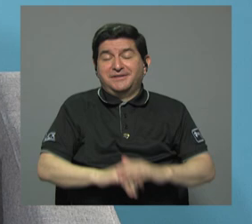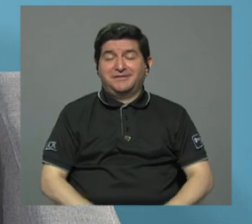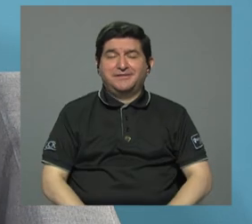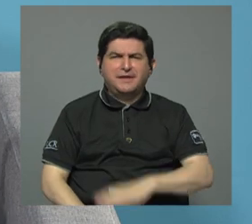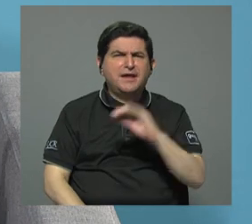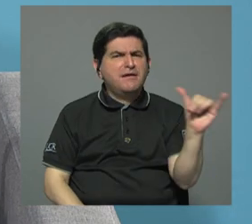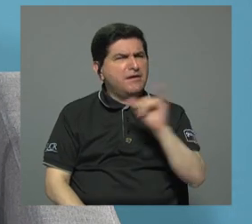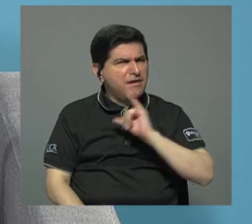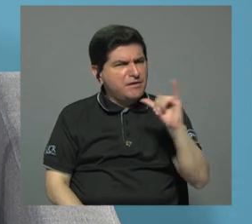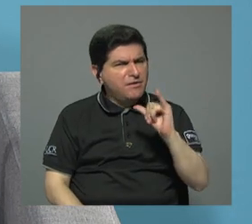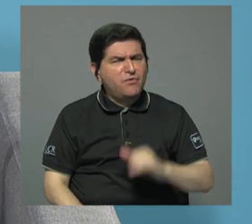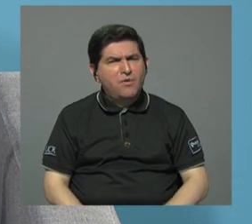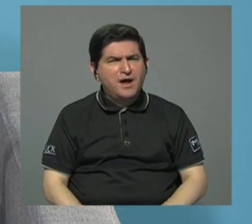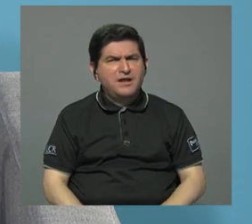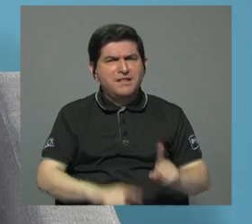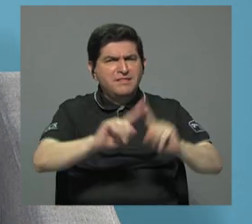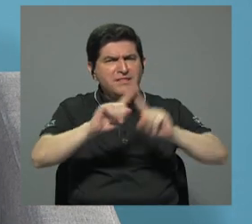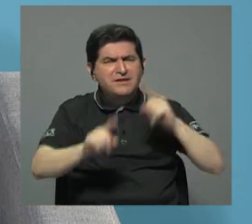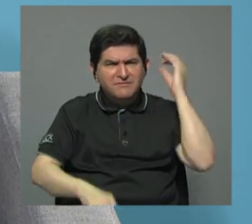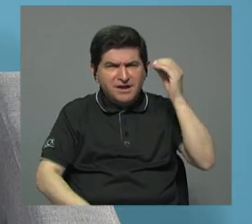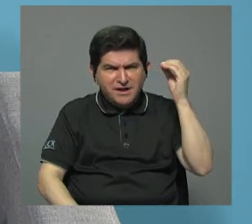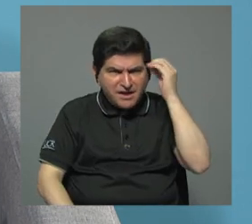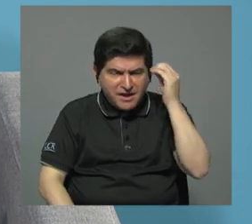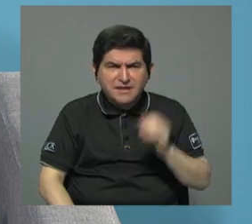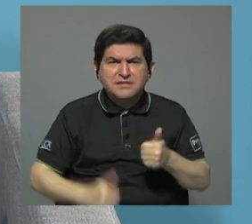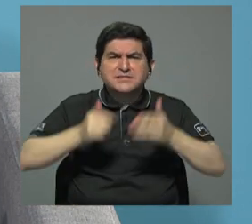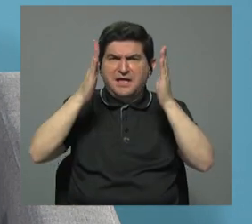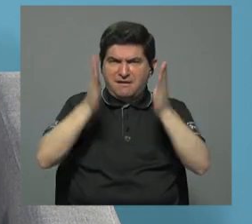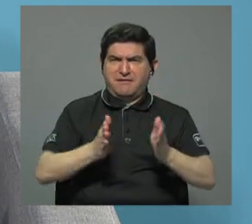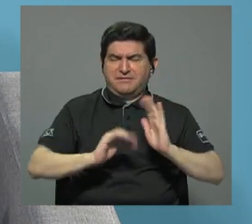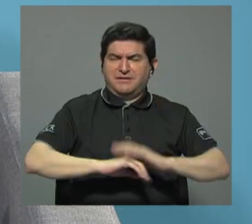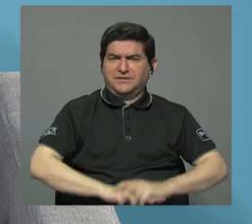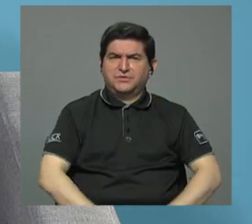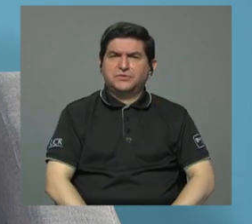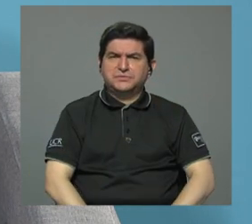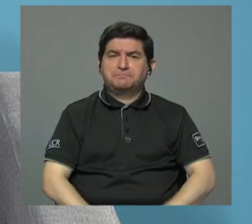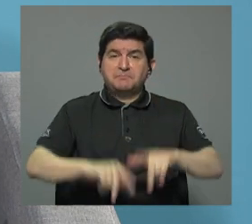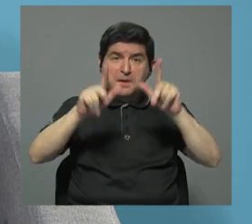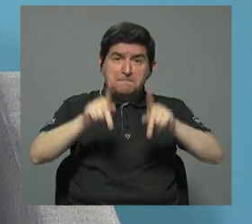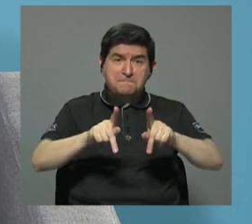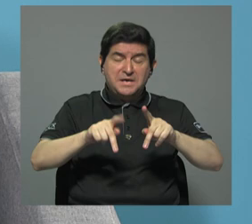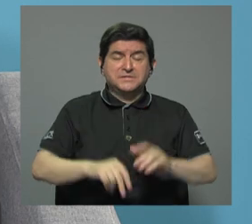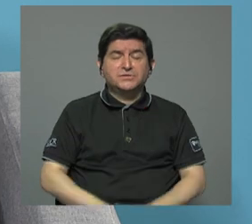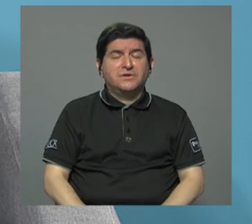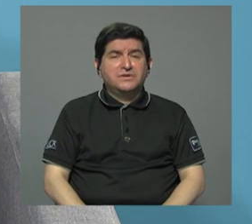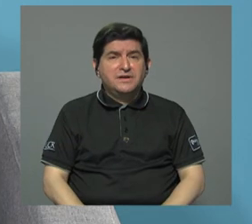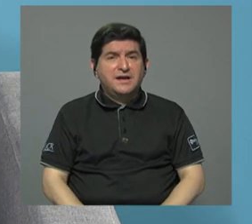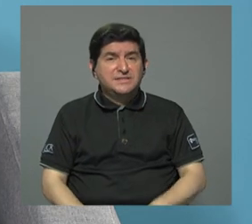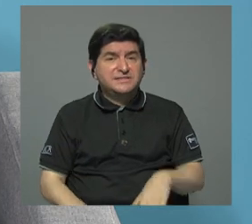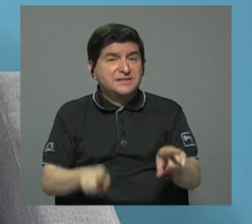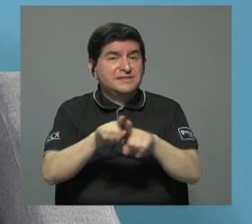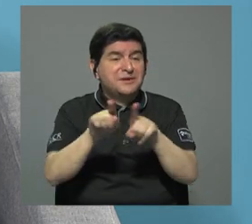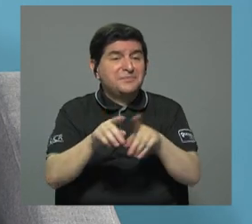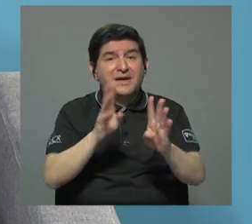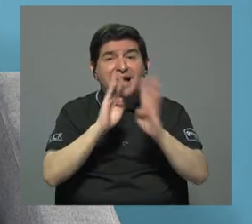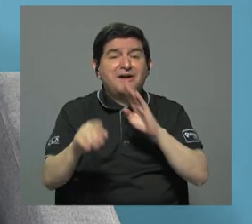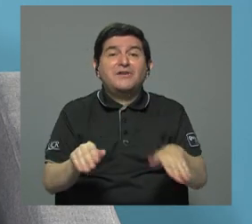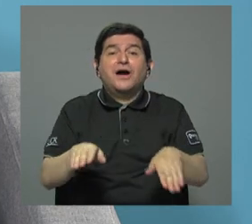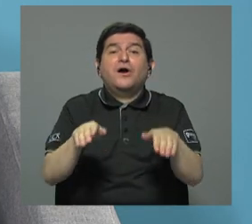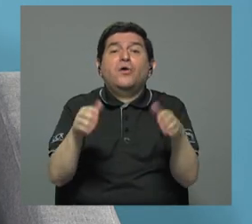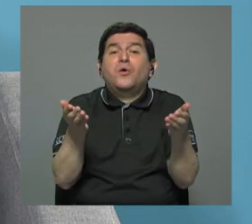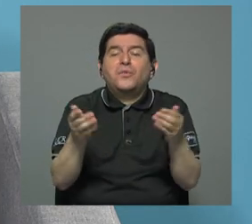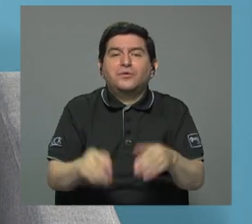generó también muchísimas reacciones dentro de los candidatos porque también los silencios hablan,